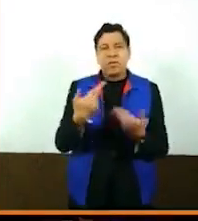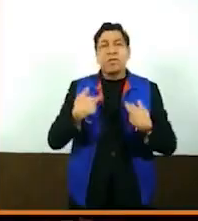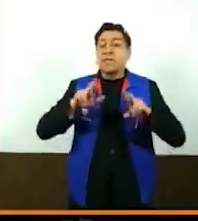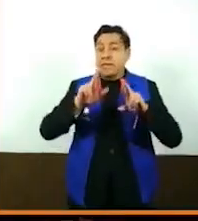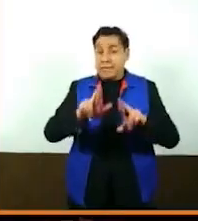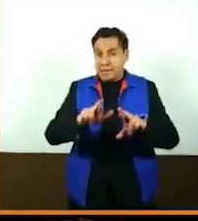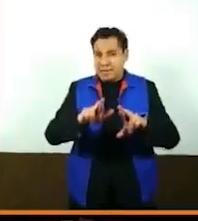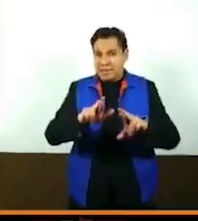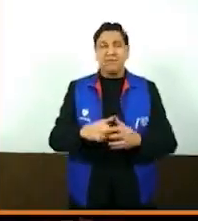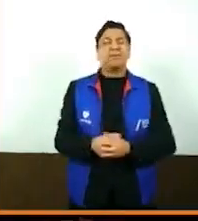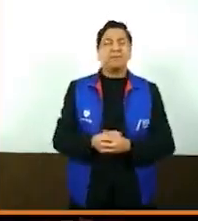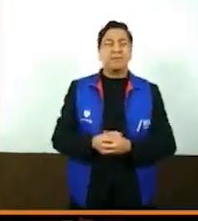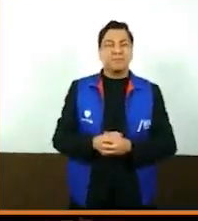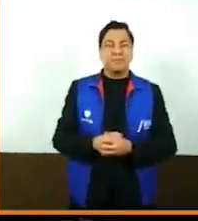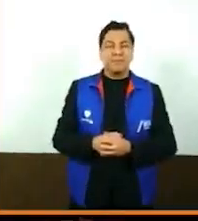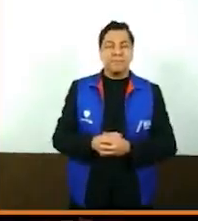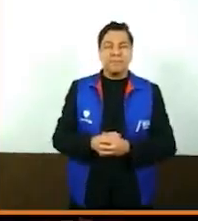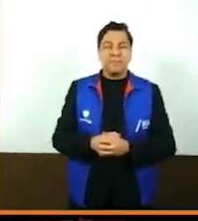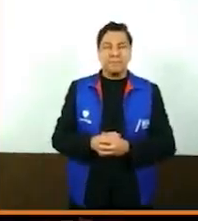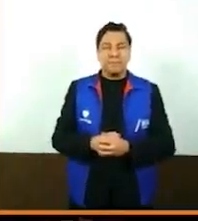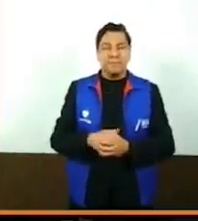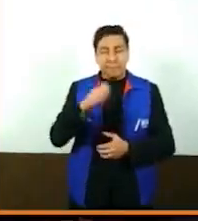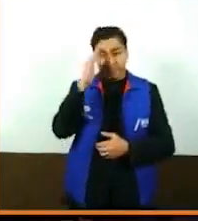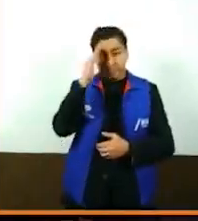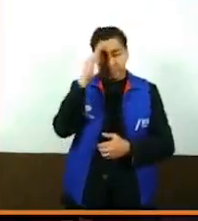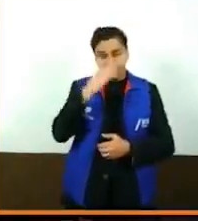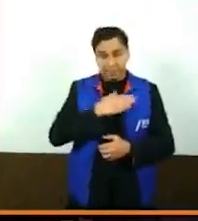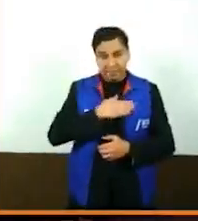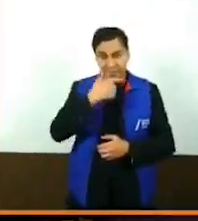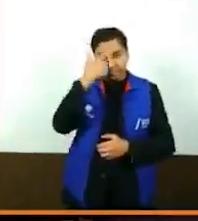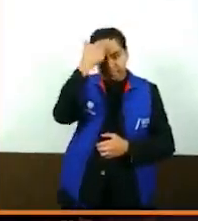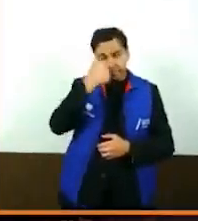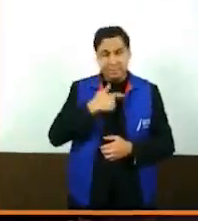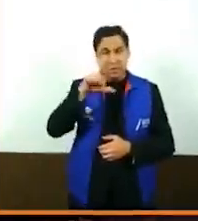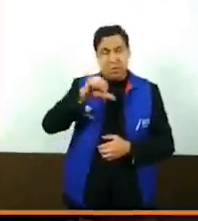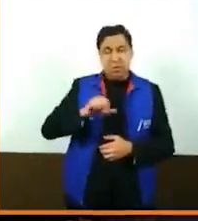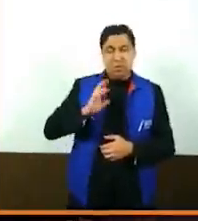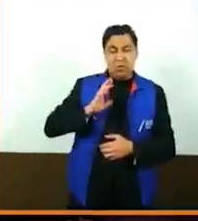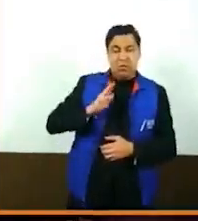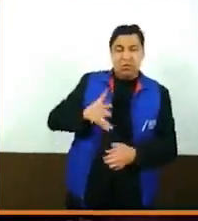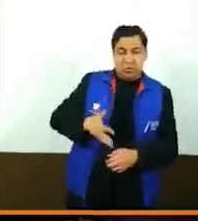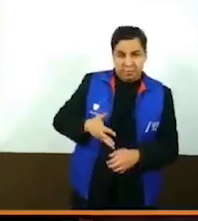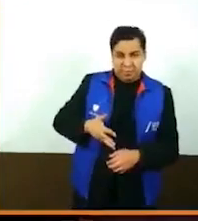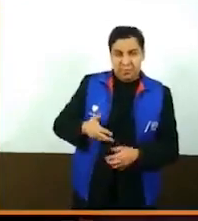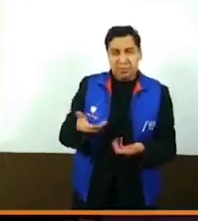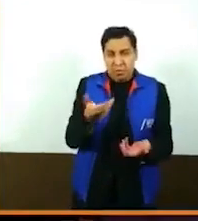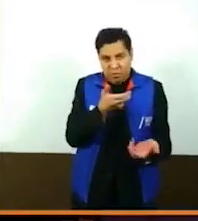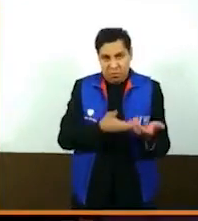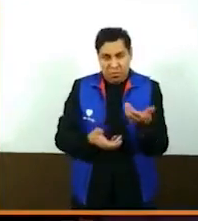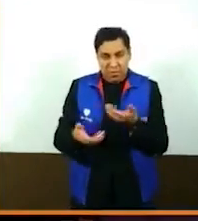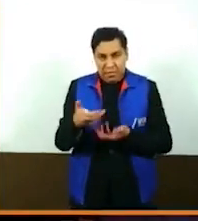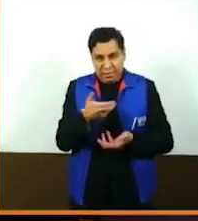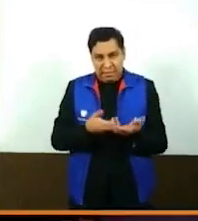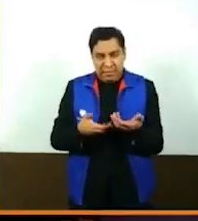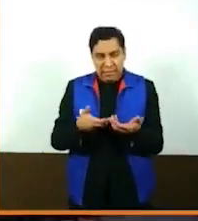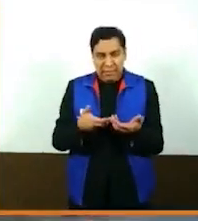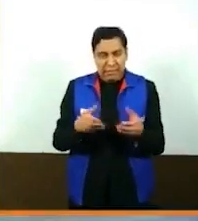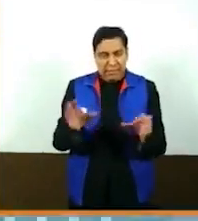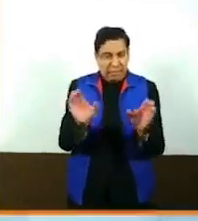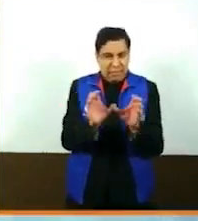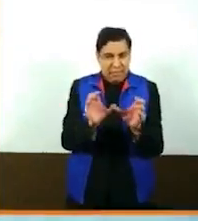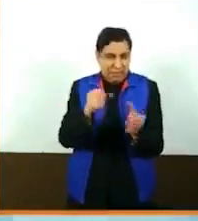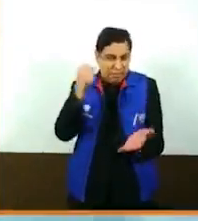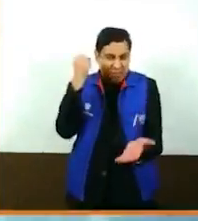honor. Hola, buenas noches. Hoy estamos muy honrados de compartir con ustedes el recibimiento del distintivo